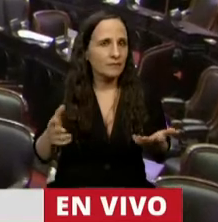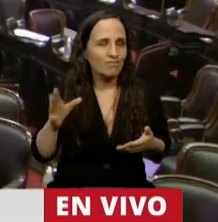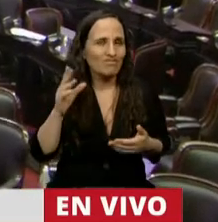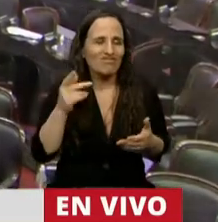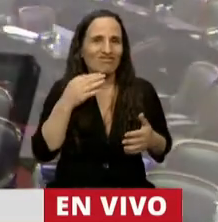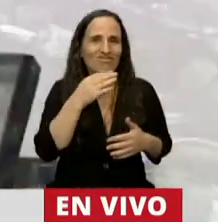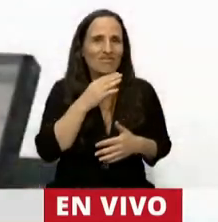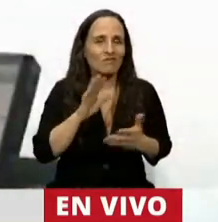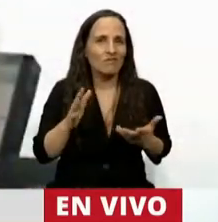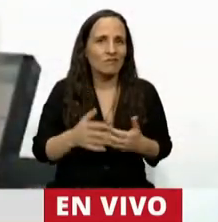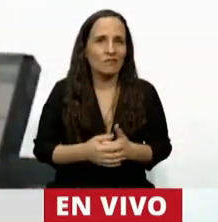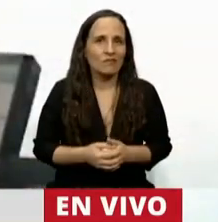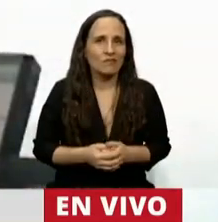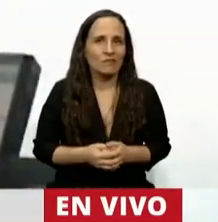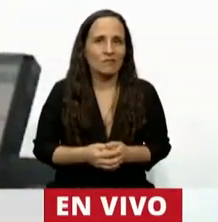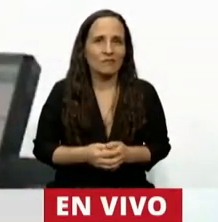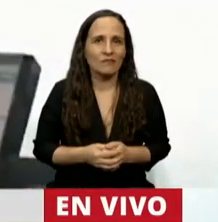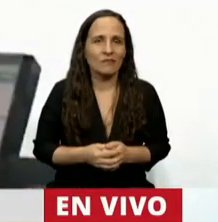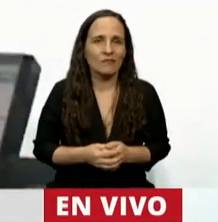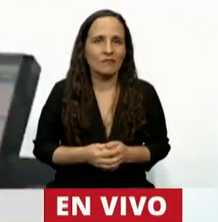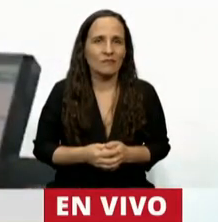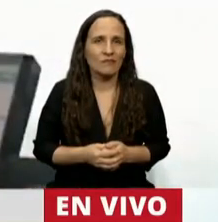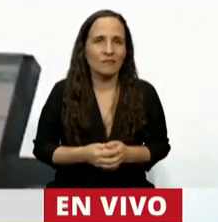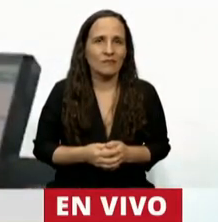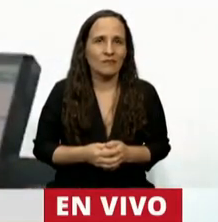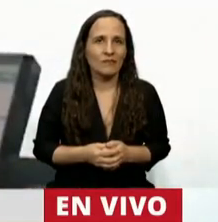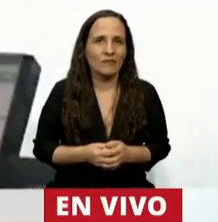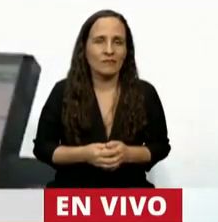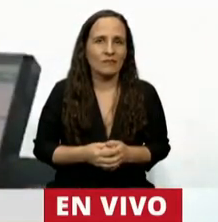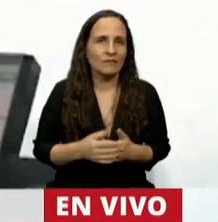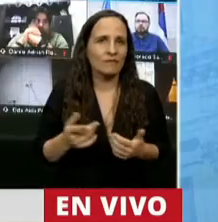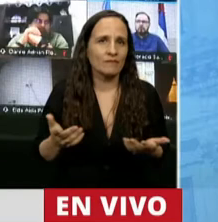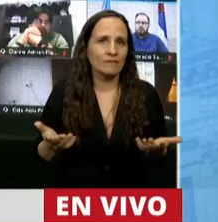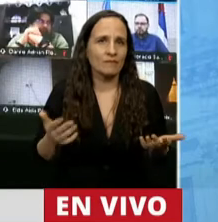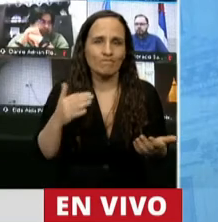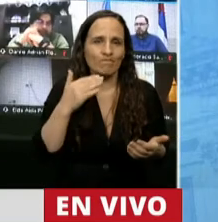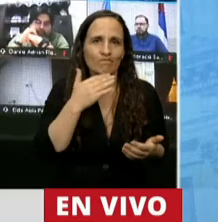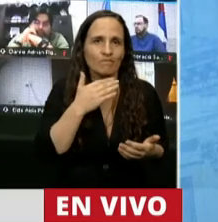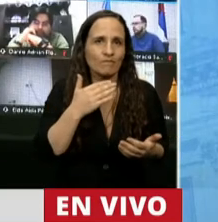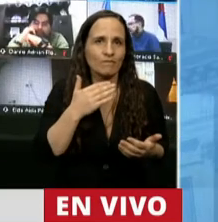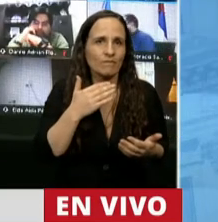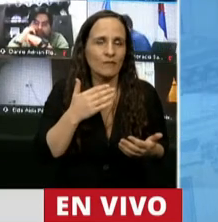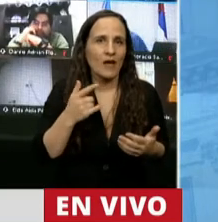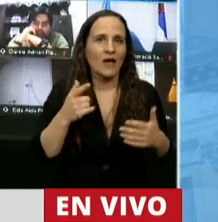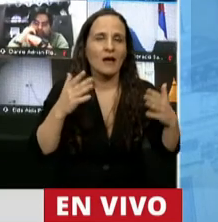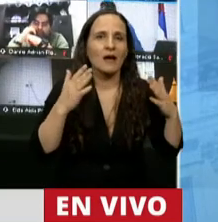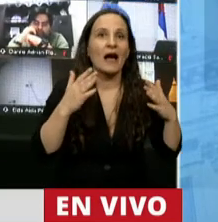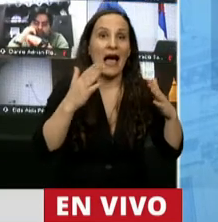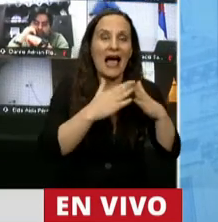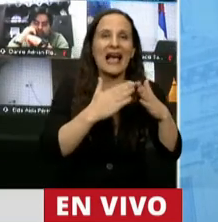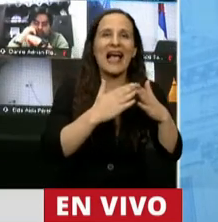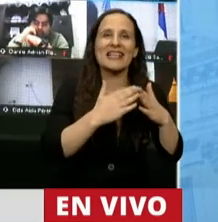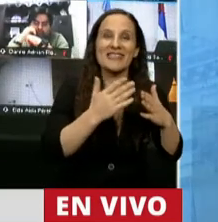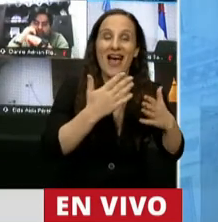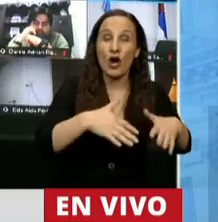más importante de los últimos tiempos, convocando a todo el mundo para que viniera a participar en su sepelio en la Casa Rosada. En medio